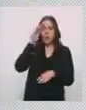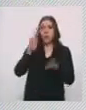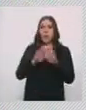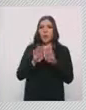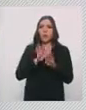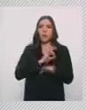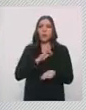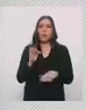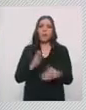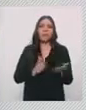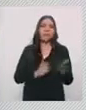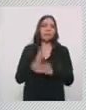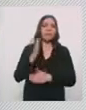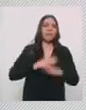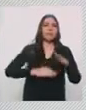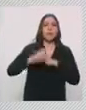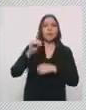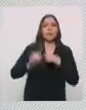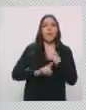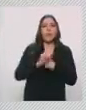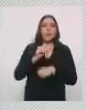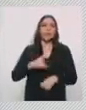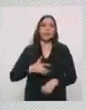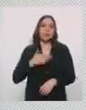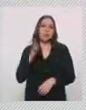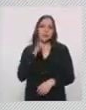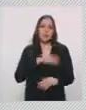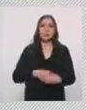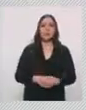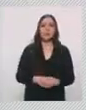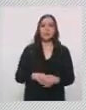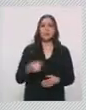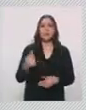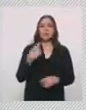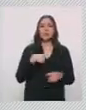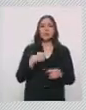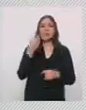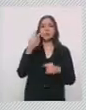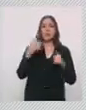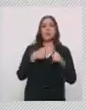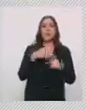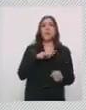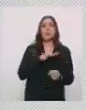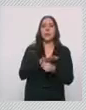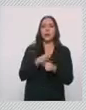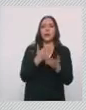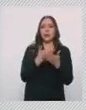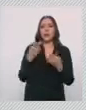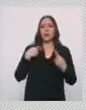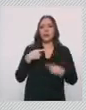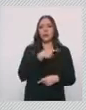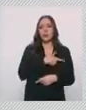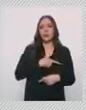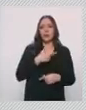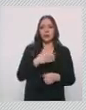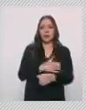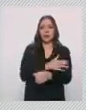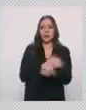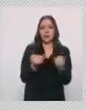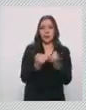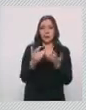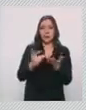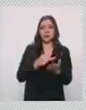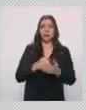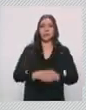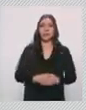Pues rápidamente, Fer, ¿cuáles serían esas dos tareas que nos dejaría? Nos encantaría que pues la audiencia nos acompañe con este ejercicio. Fíjense, les voy